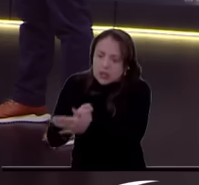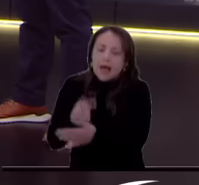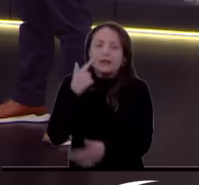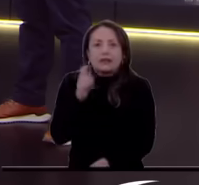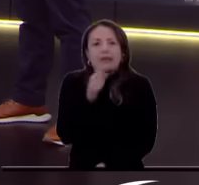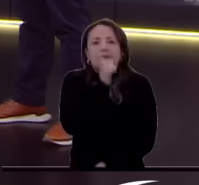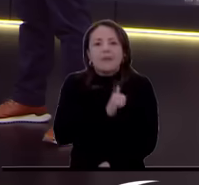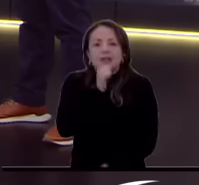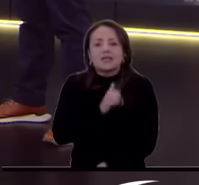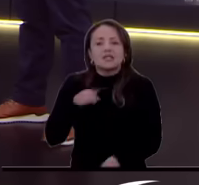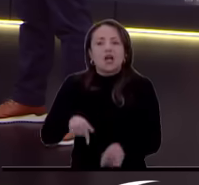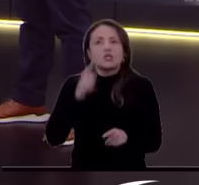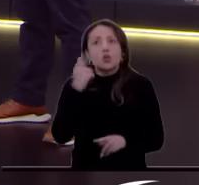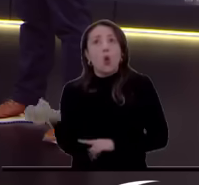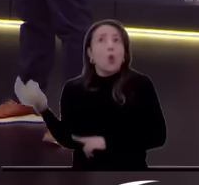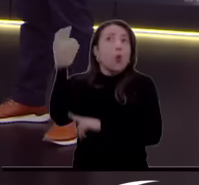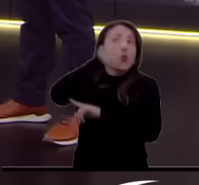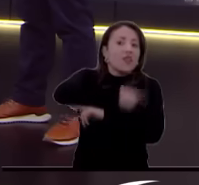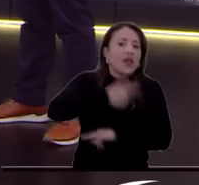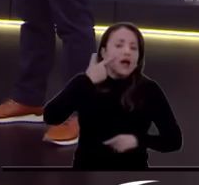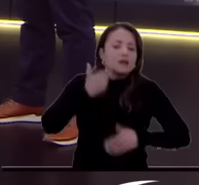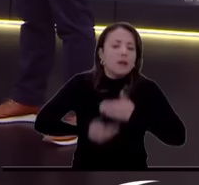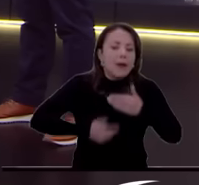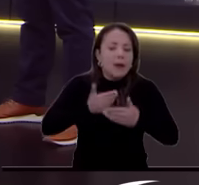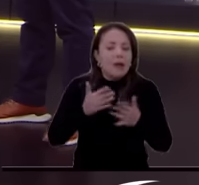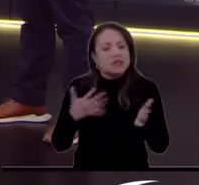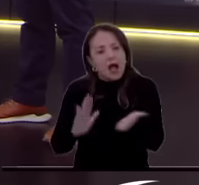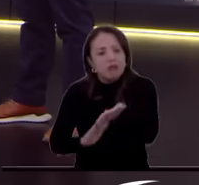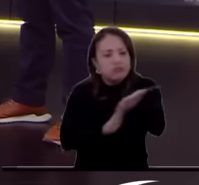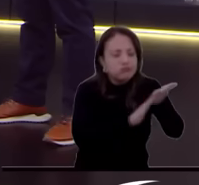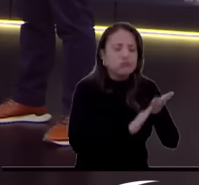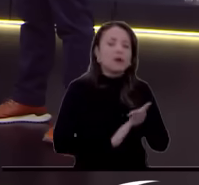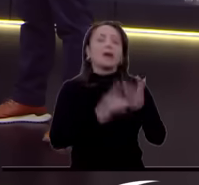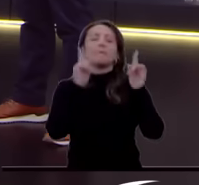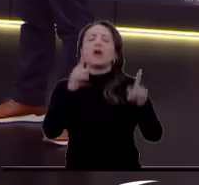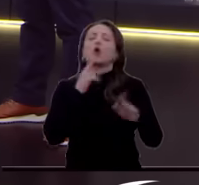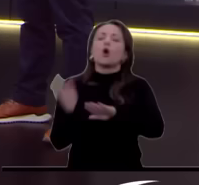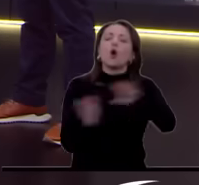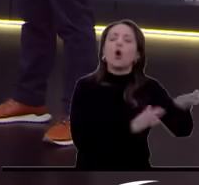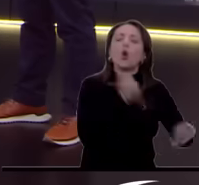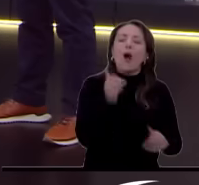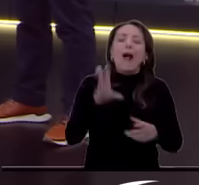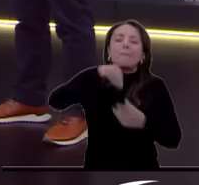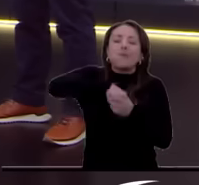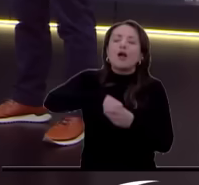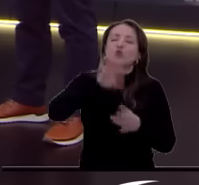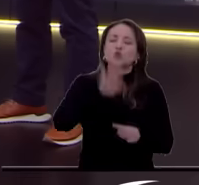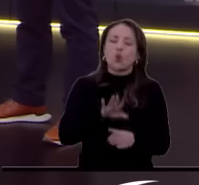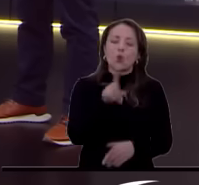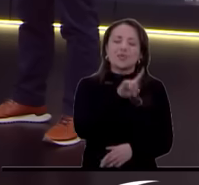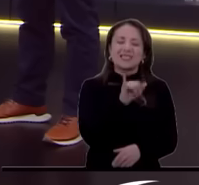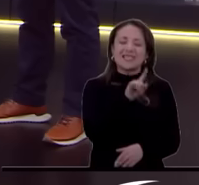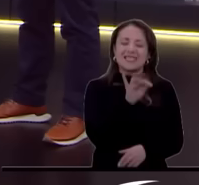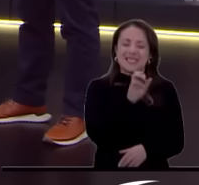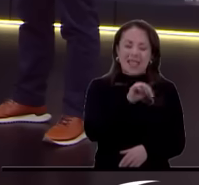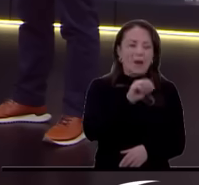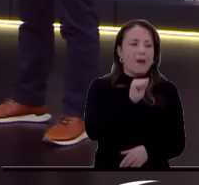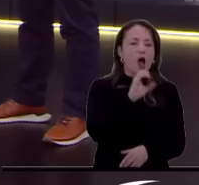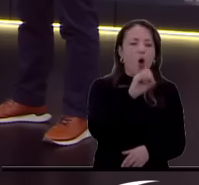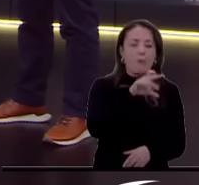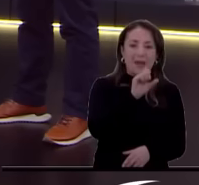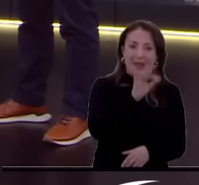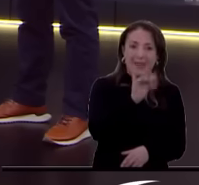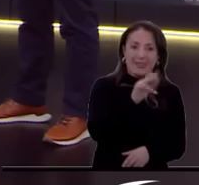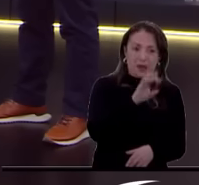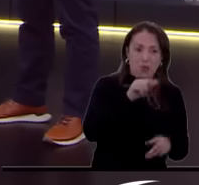seguramente esto con el transcurso del día va a ser más fácil para todos hablábamos de los aparatos que tiene el sistema operativo Hernando Pero qué servicios esenciales se